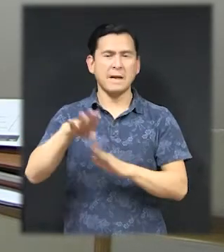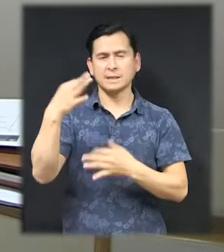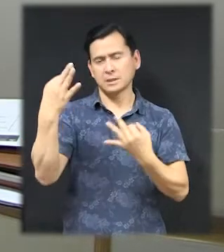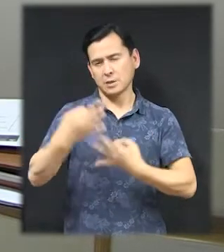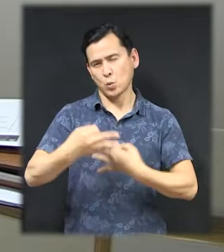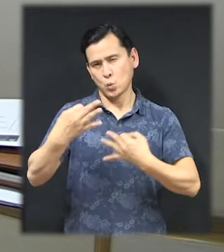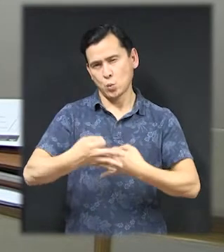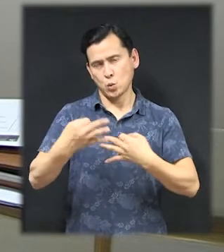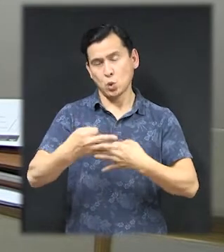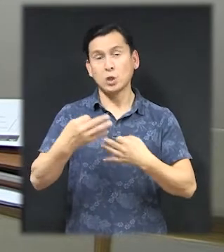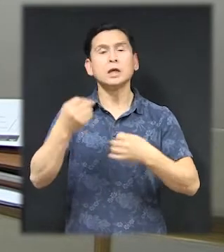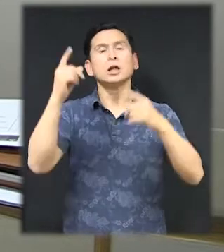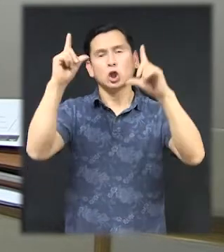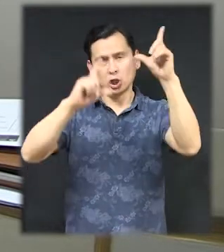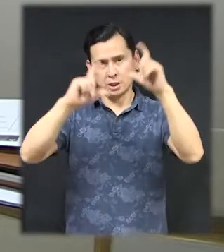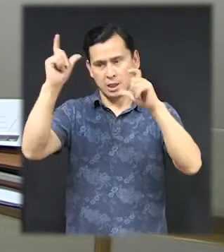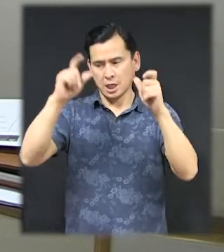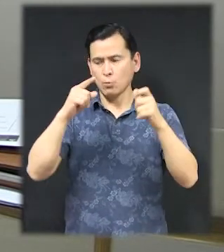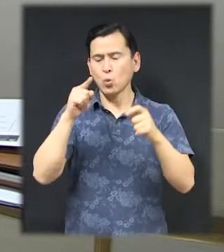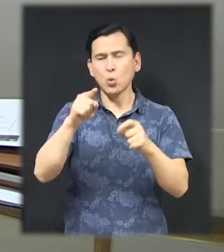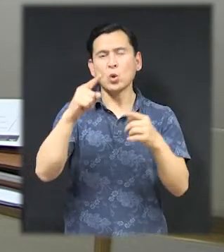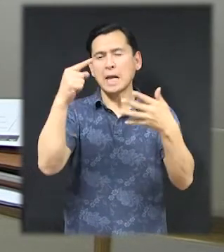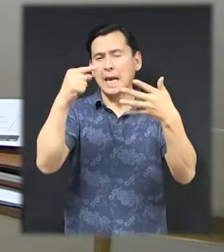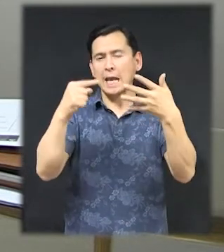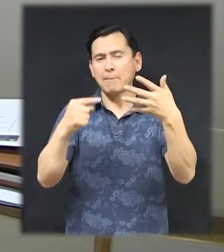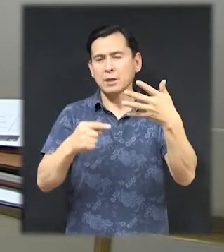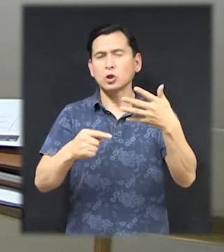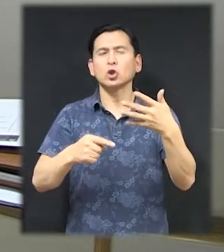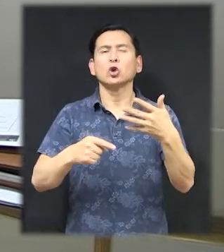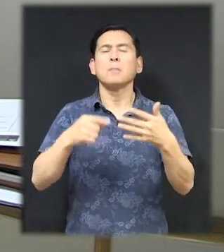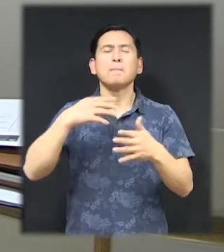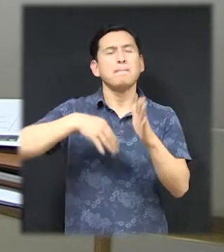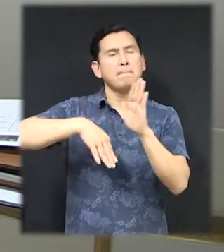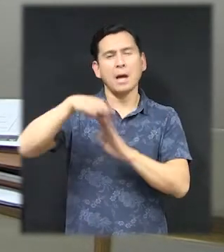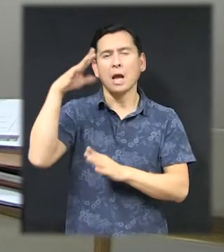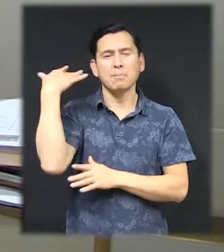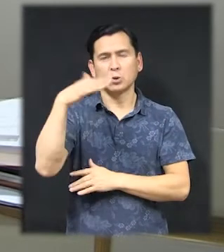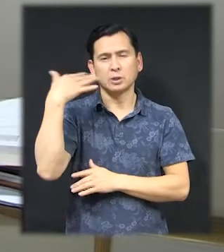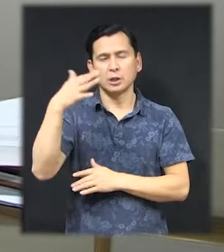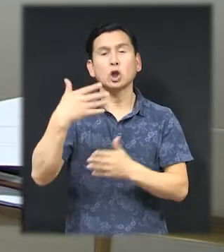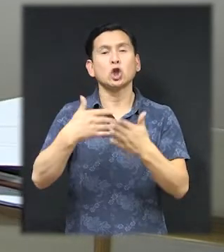la inmunización también por lo que es el programa de influenza.